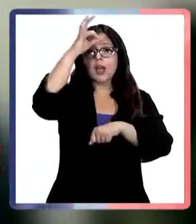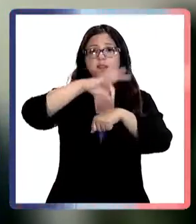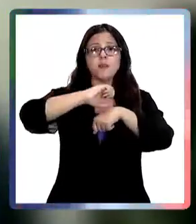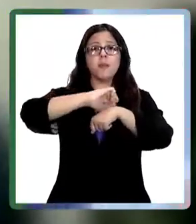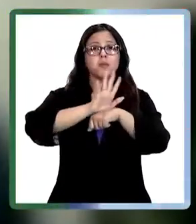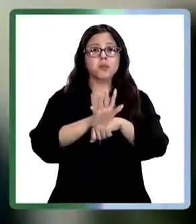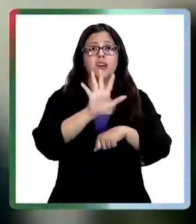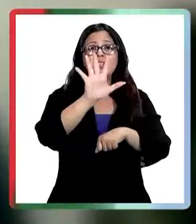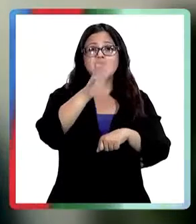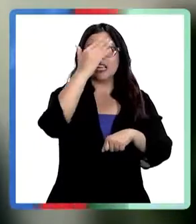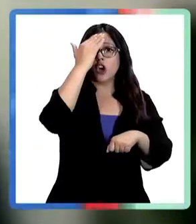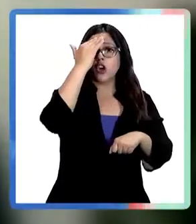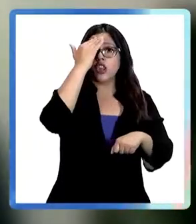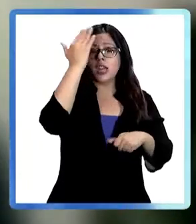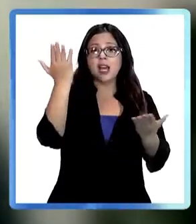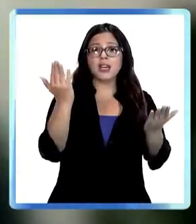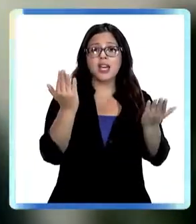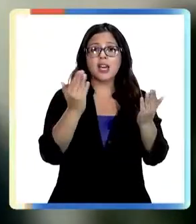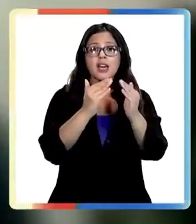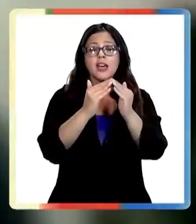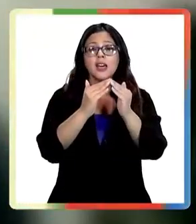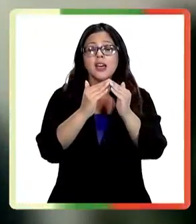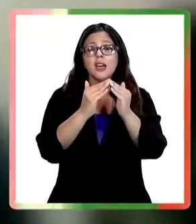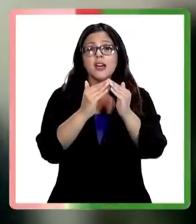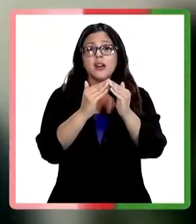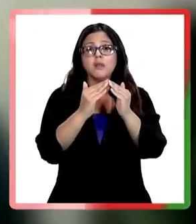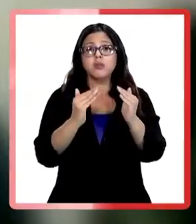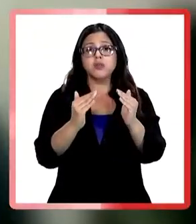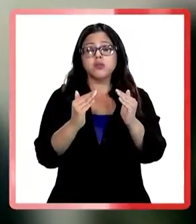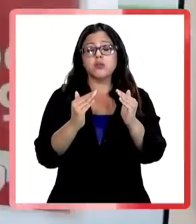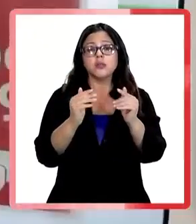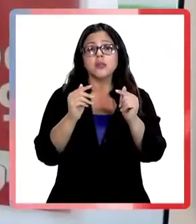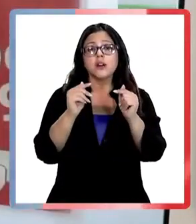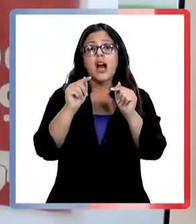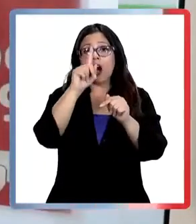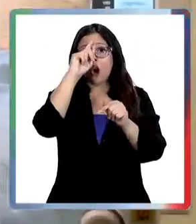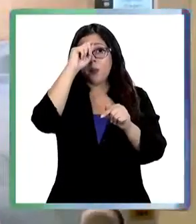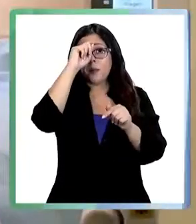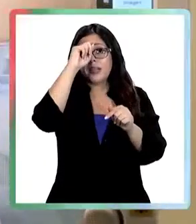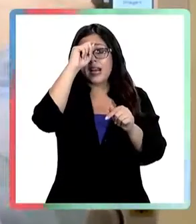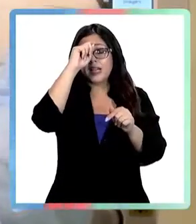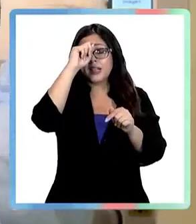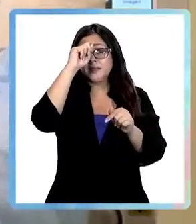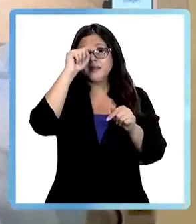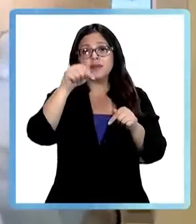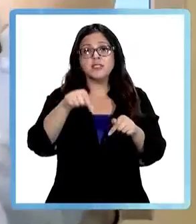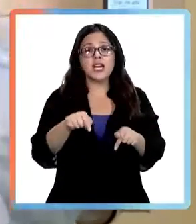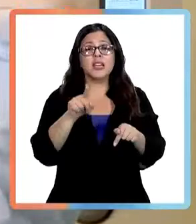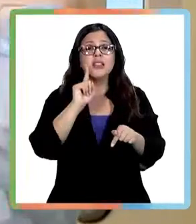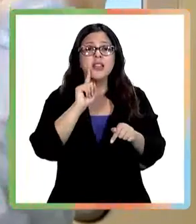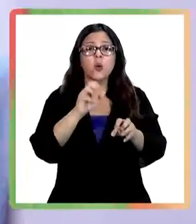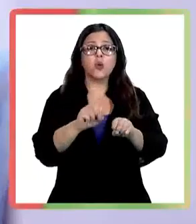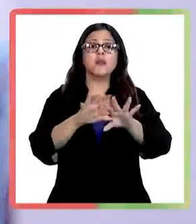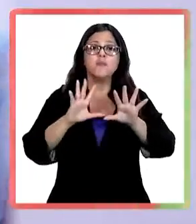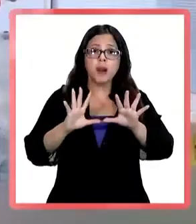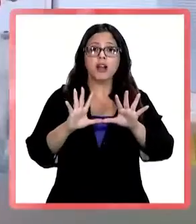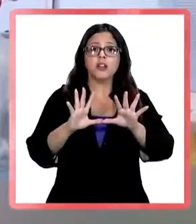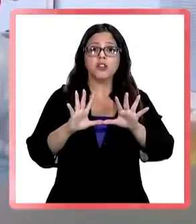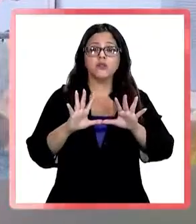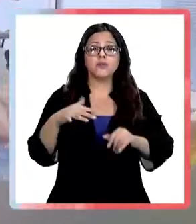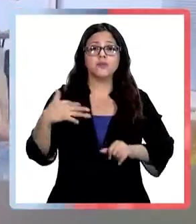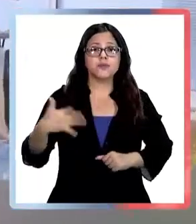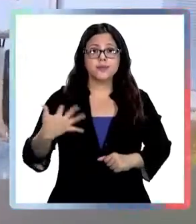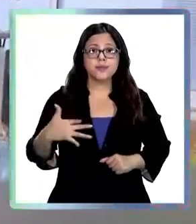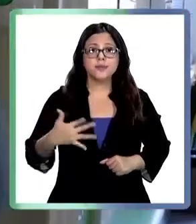5 días a nivel ambulatorio aislado y 7 días a nivel hospitalario, y eso significa que tiene un impacto epidemiológico. O sea, es